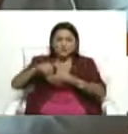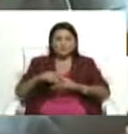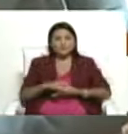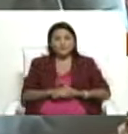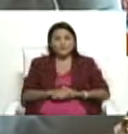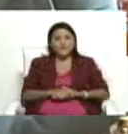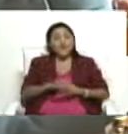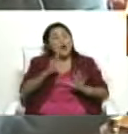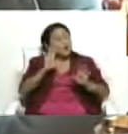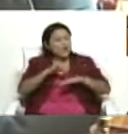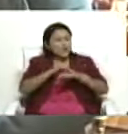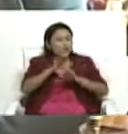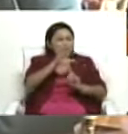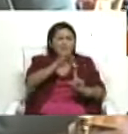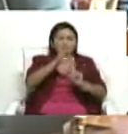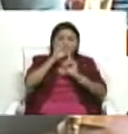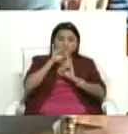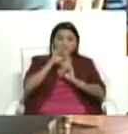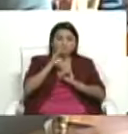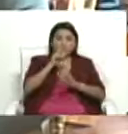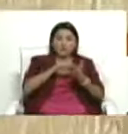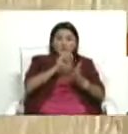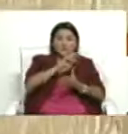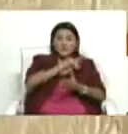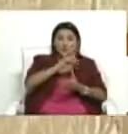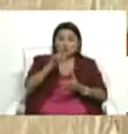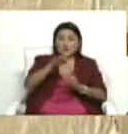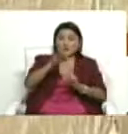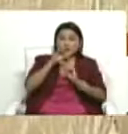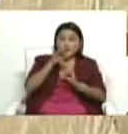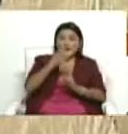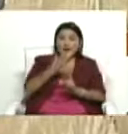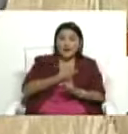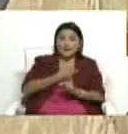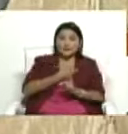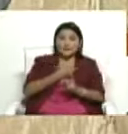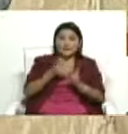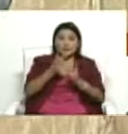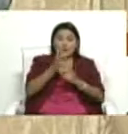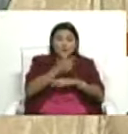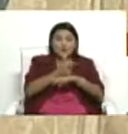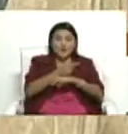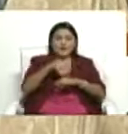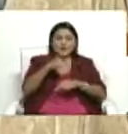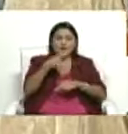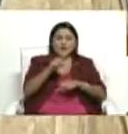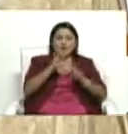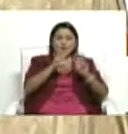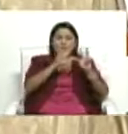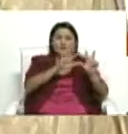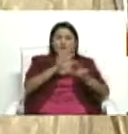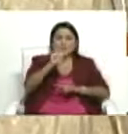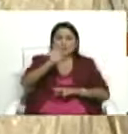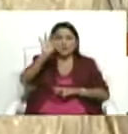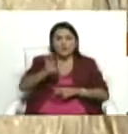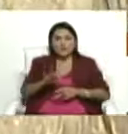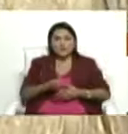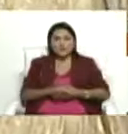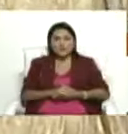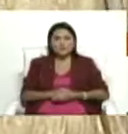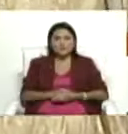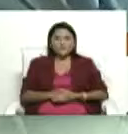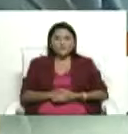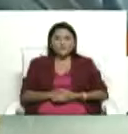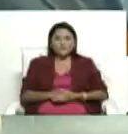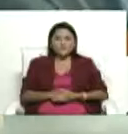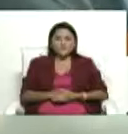escoger alcaldes y gobernadores del año 2021, aquí está el 84% del voto popular de